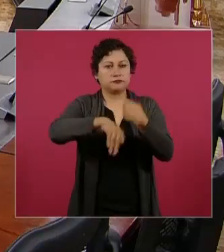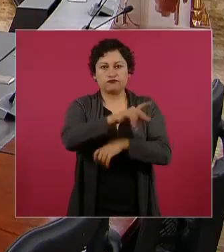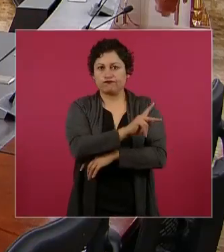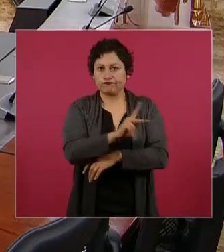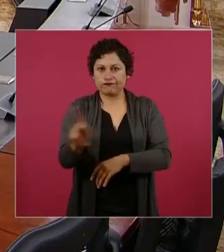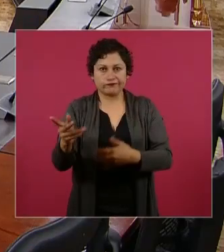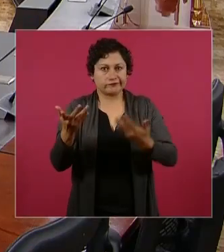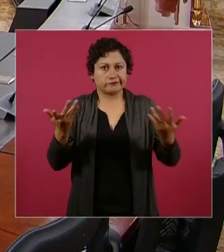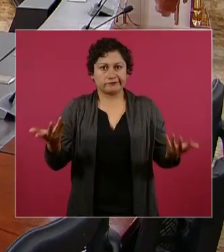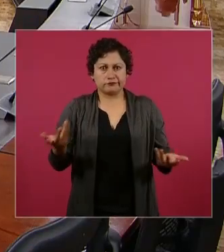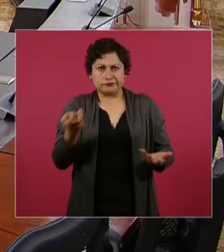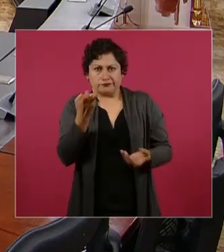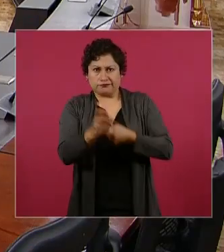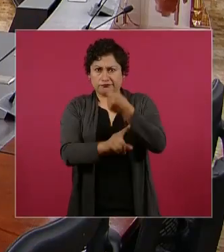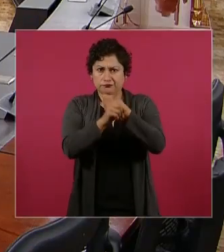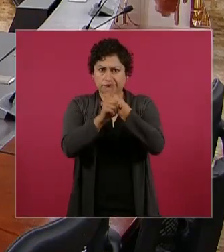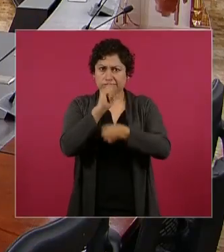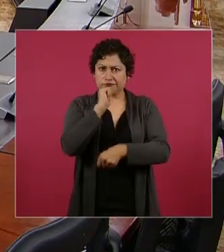y no hay ningún problema.